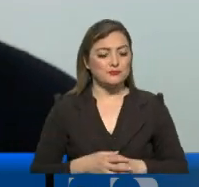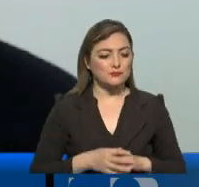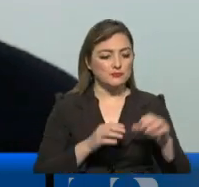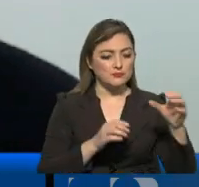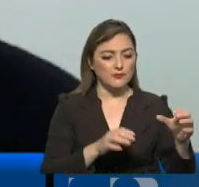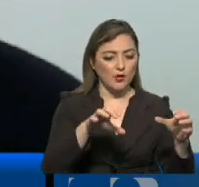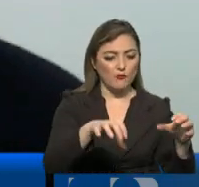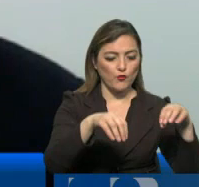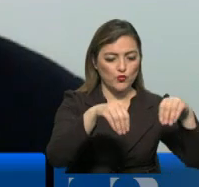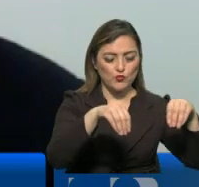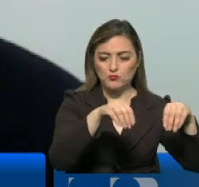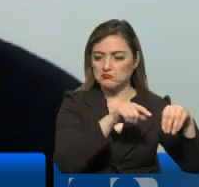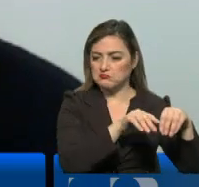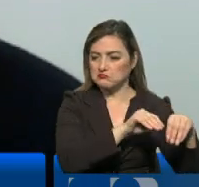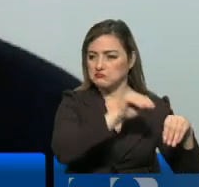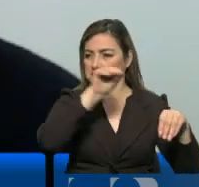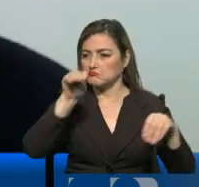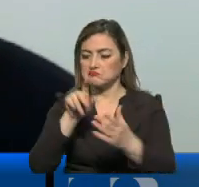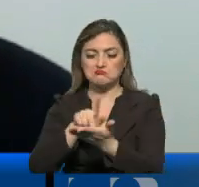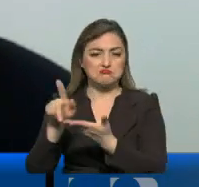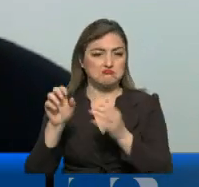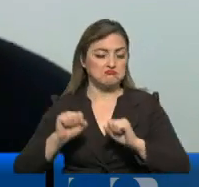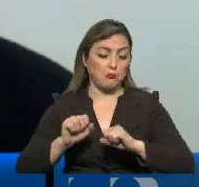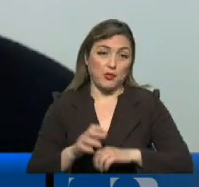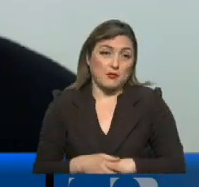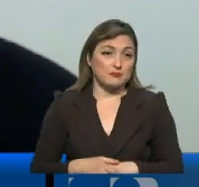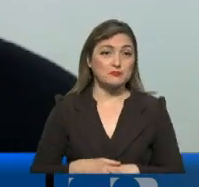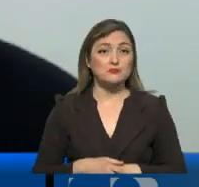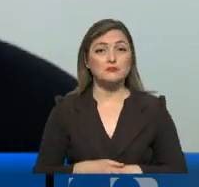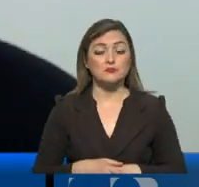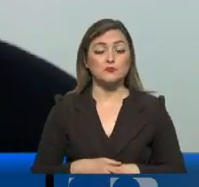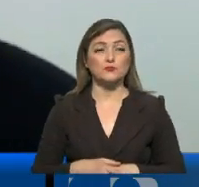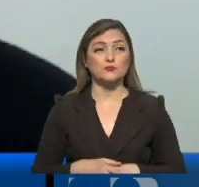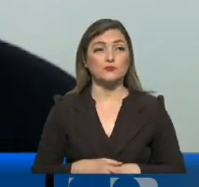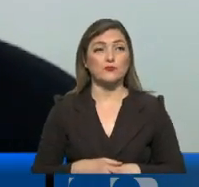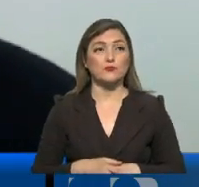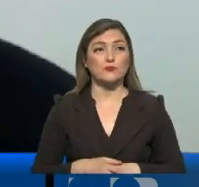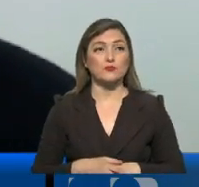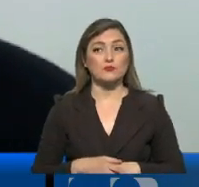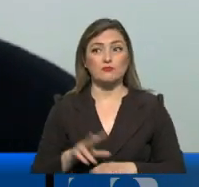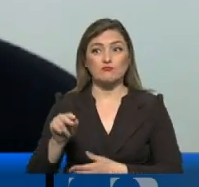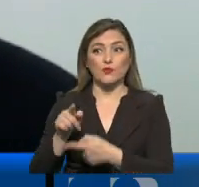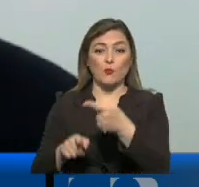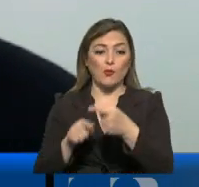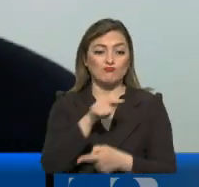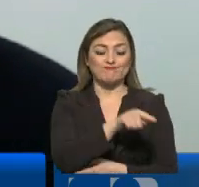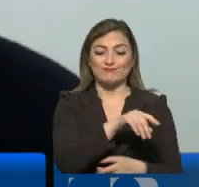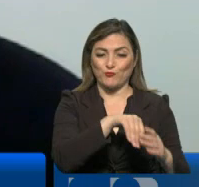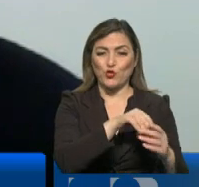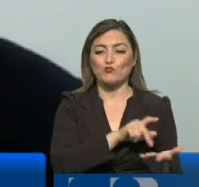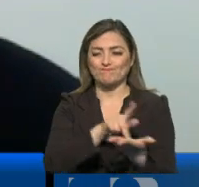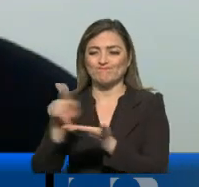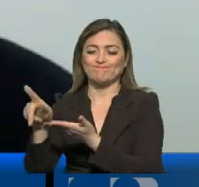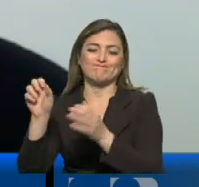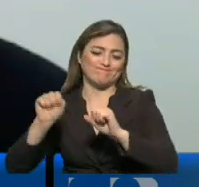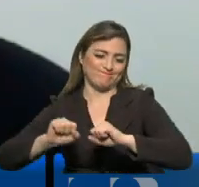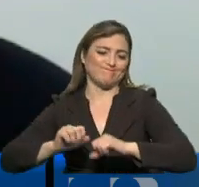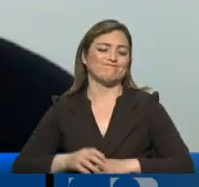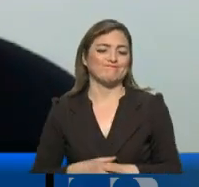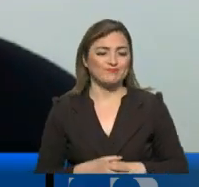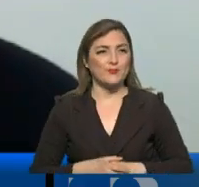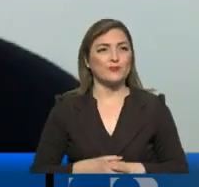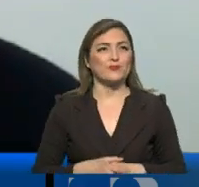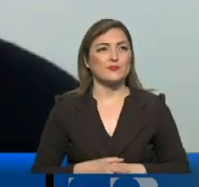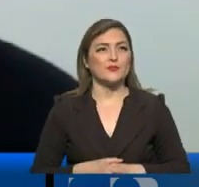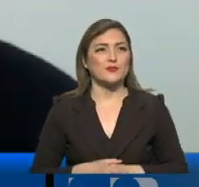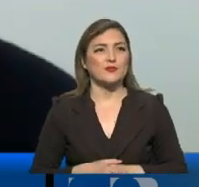como en los fondos de reserva, razón por la cual, evidentemente, en caso de no pago, puede utilizarse esa garantía o puede